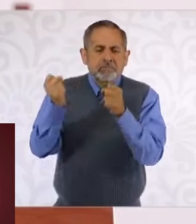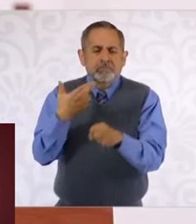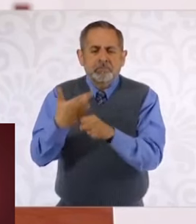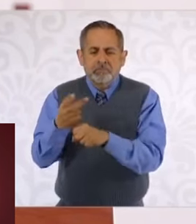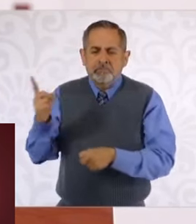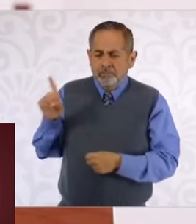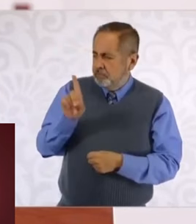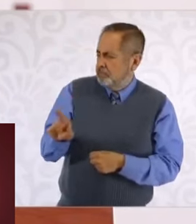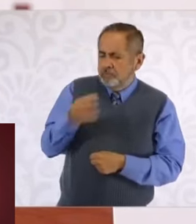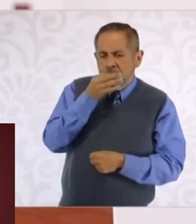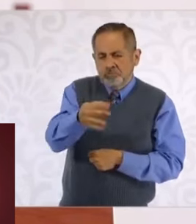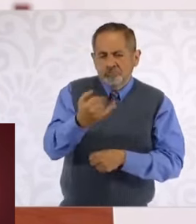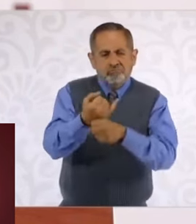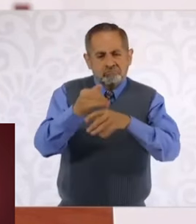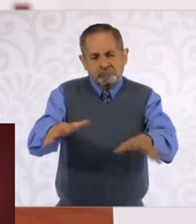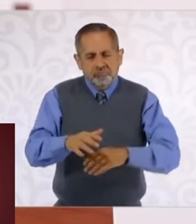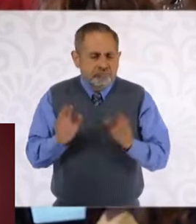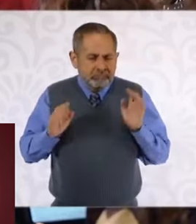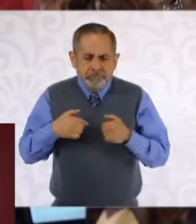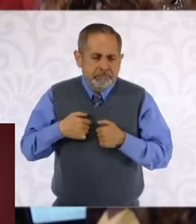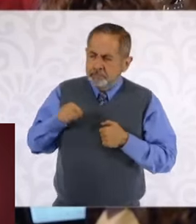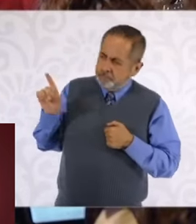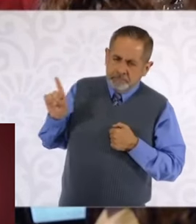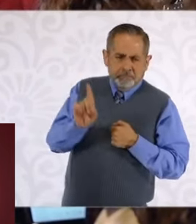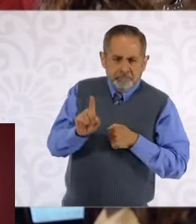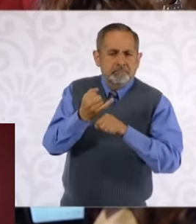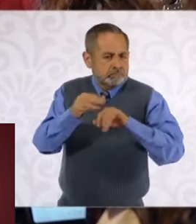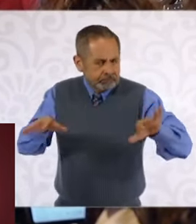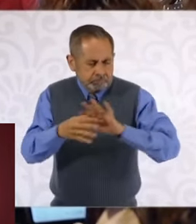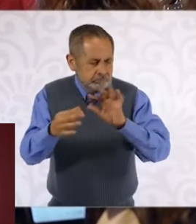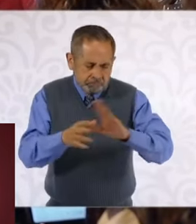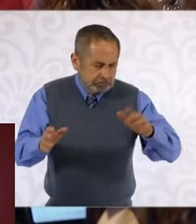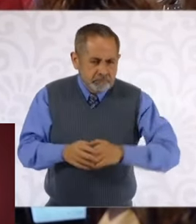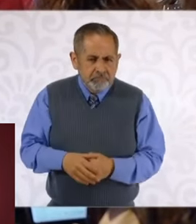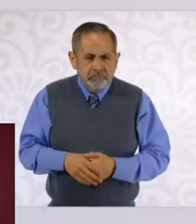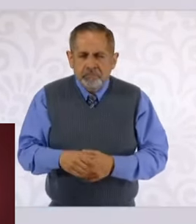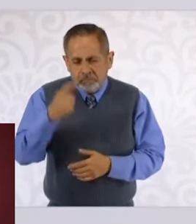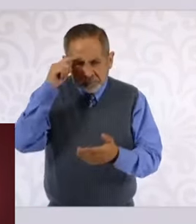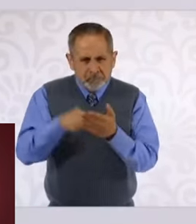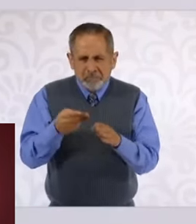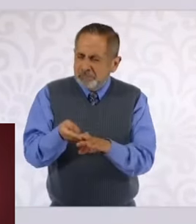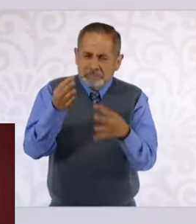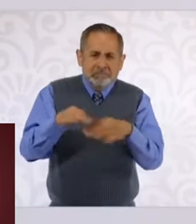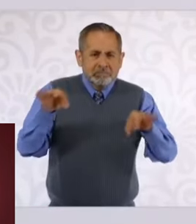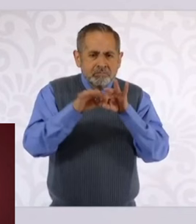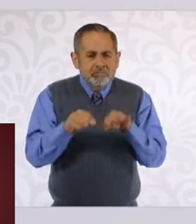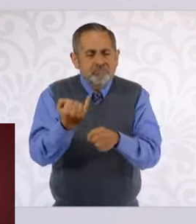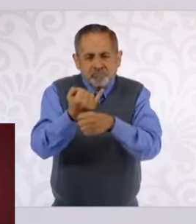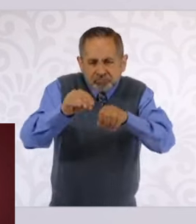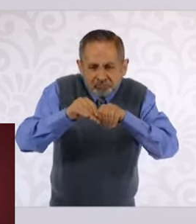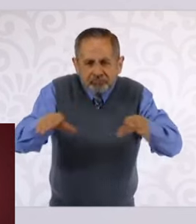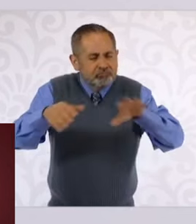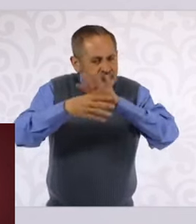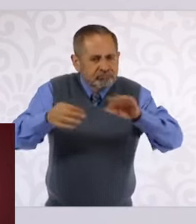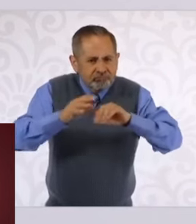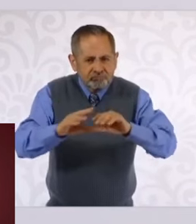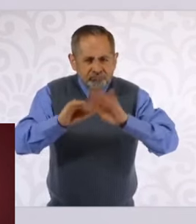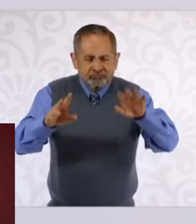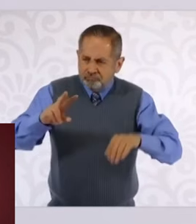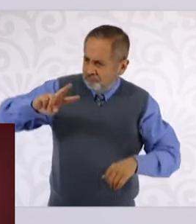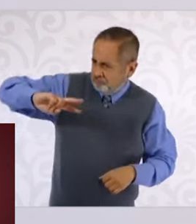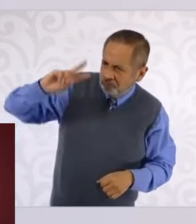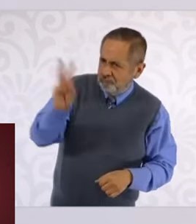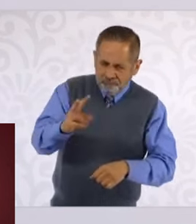de Seguridad. Yo creo que en estos casos en particular es muy importante que la información que se dé sea